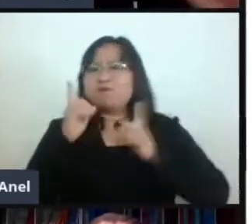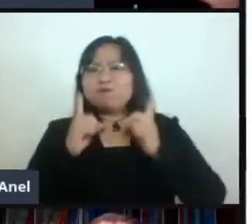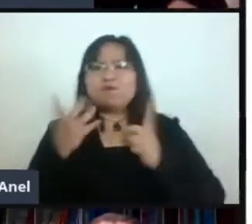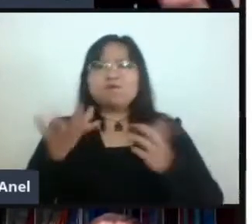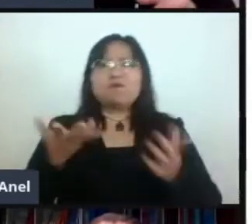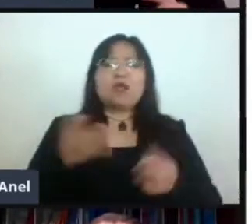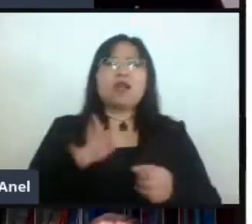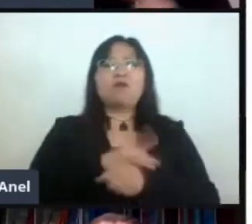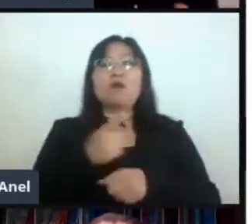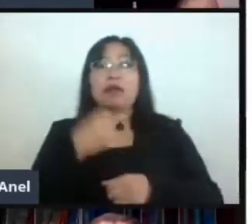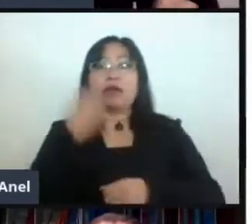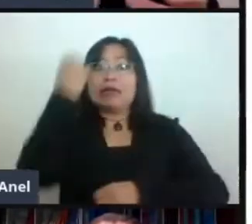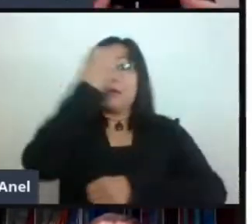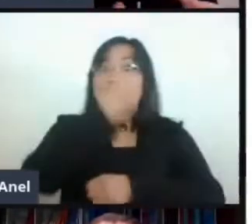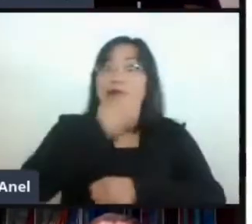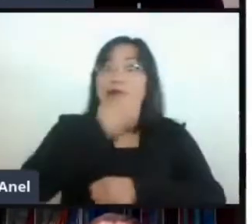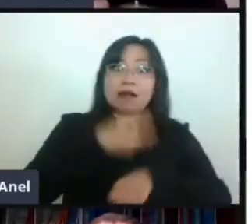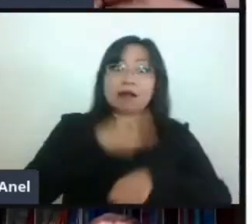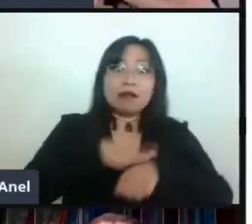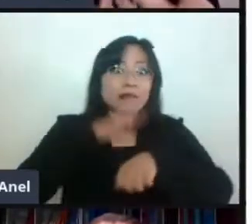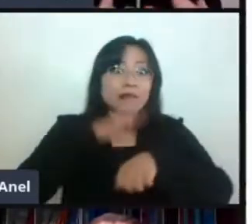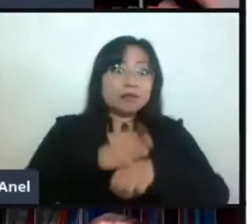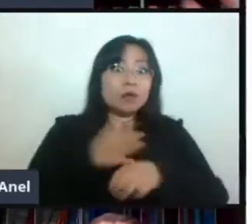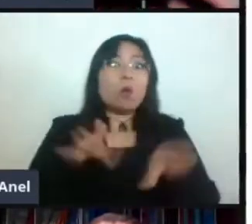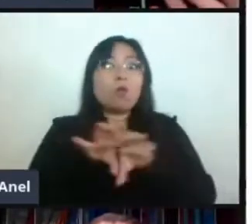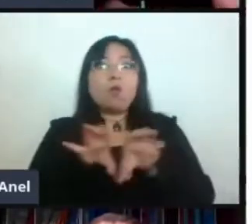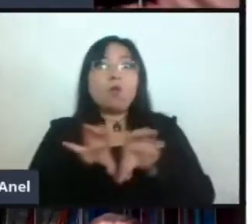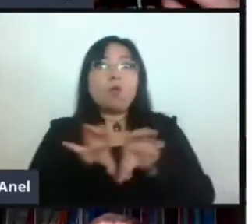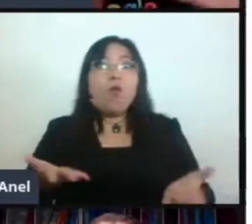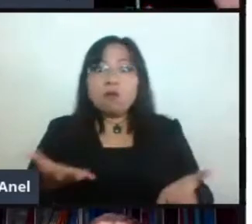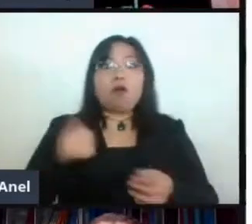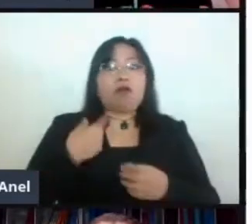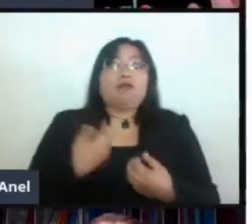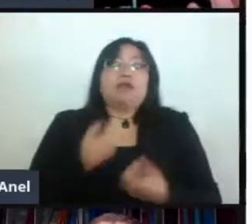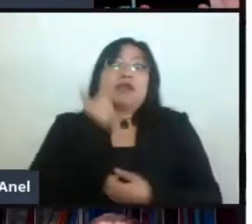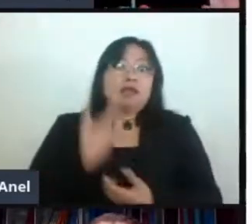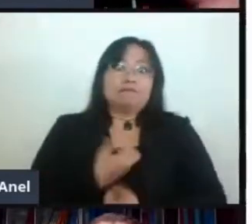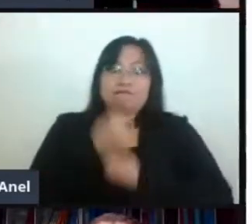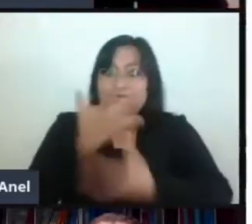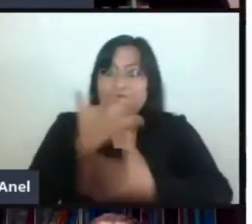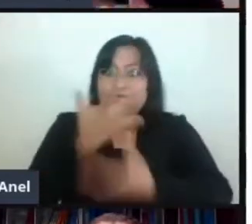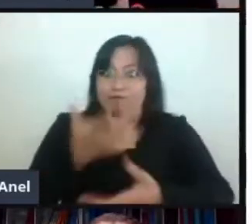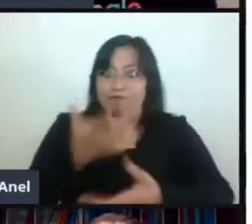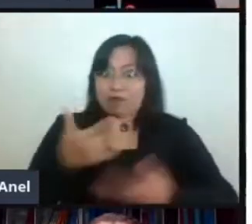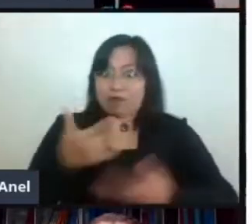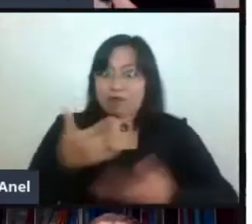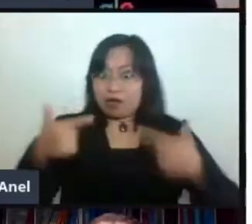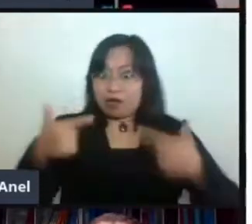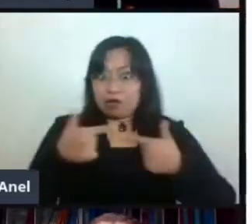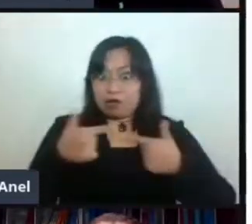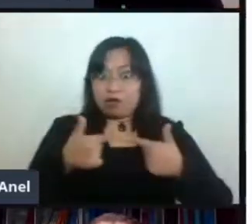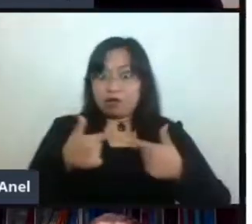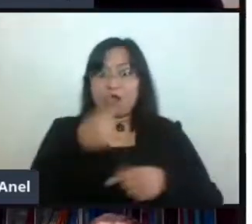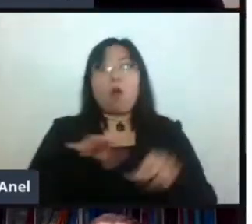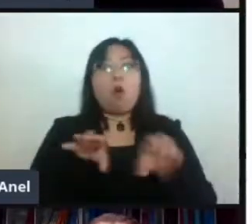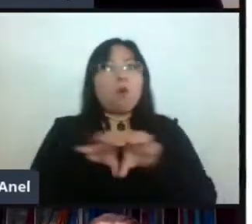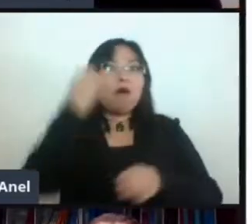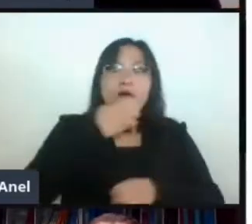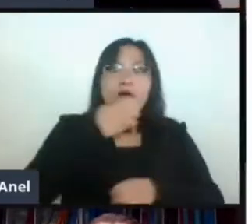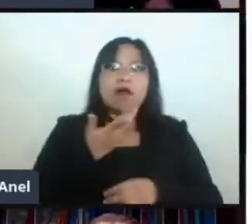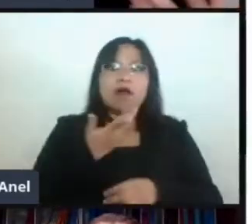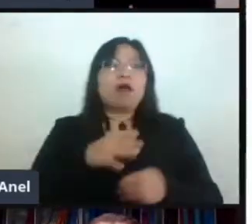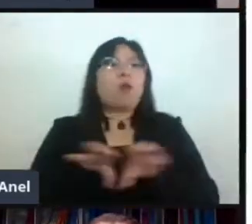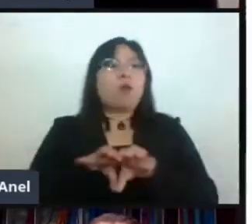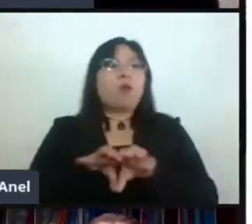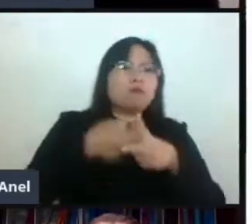es darles como un panorama, tanto en la parte de los fundamentos de este tema, pero también la parte práctica, ¿no? Cómo